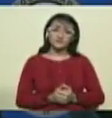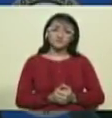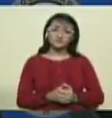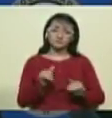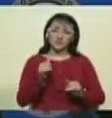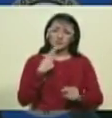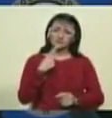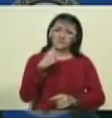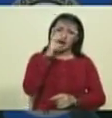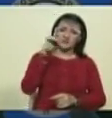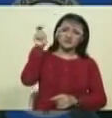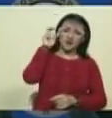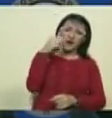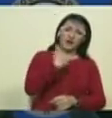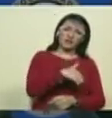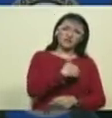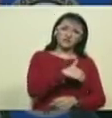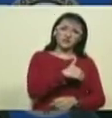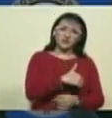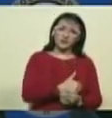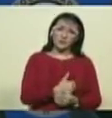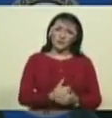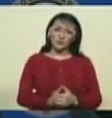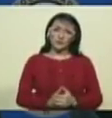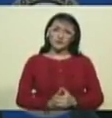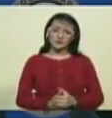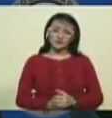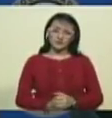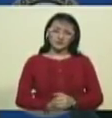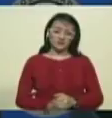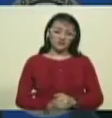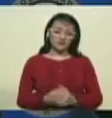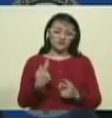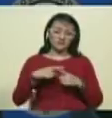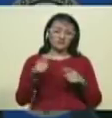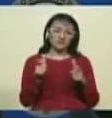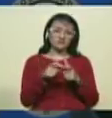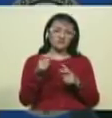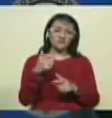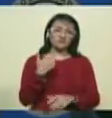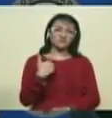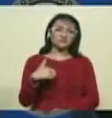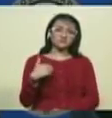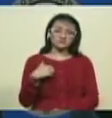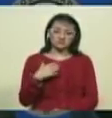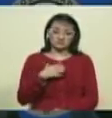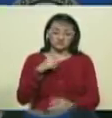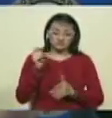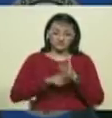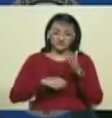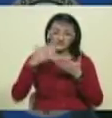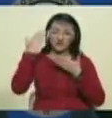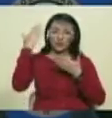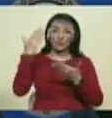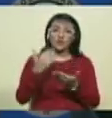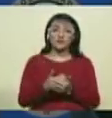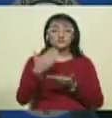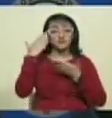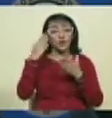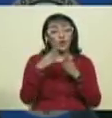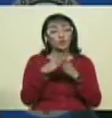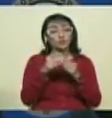canciller argentino, yo en otras reuniones con cancilleres, yo no podía saludarle. He saludado a todos los